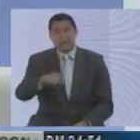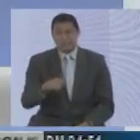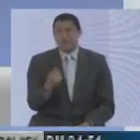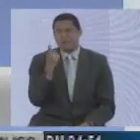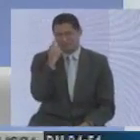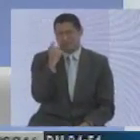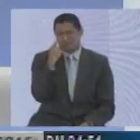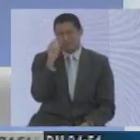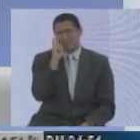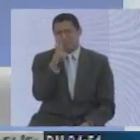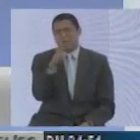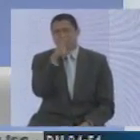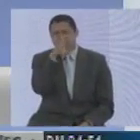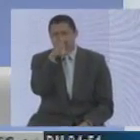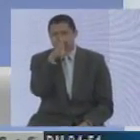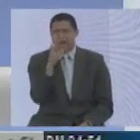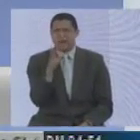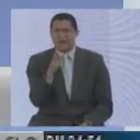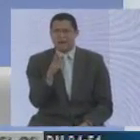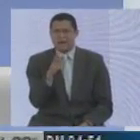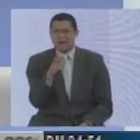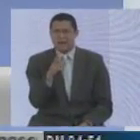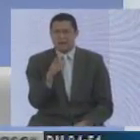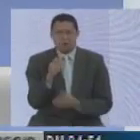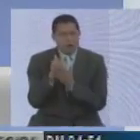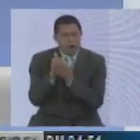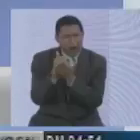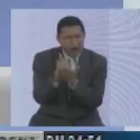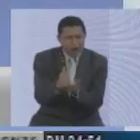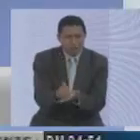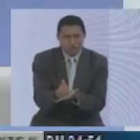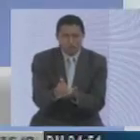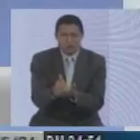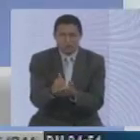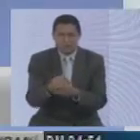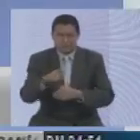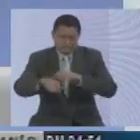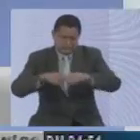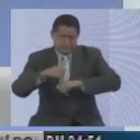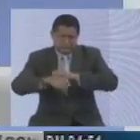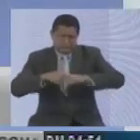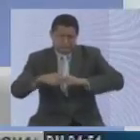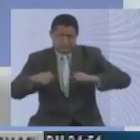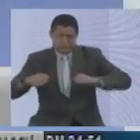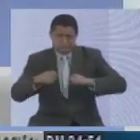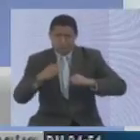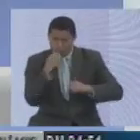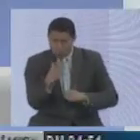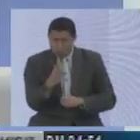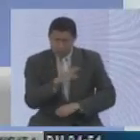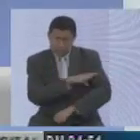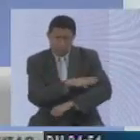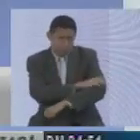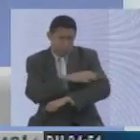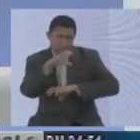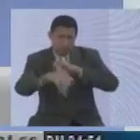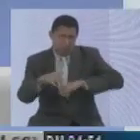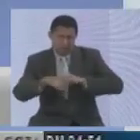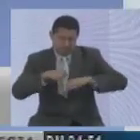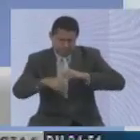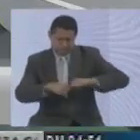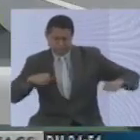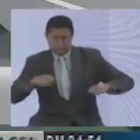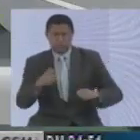común verlo las personas que prestan auxilio a un perro el torniquete esto es efectivo realmente para cualquier tipo de